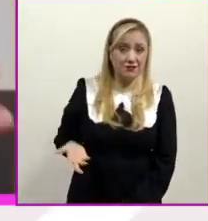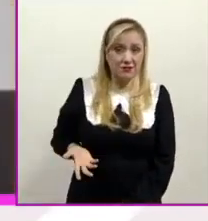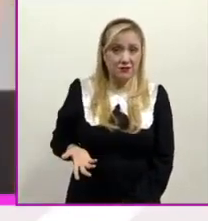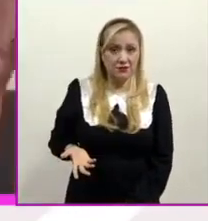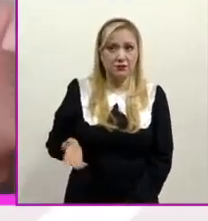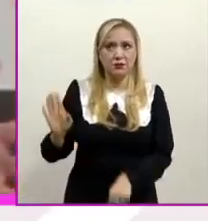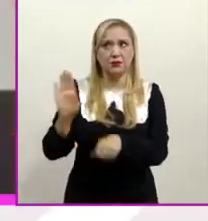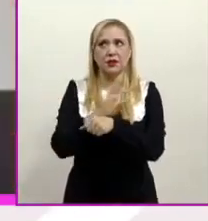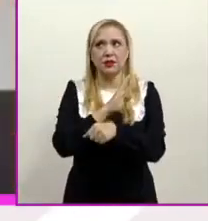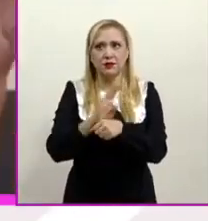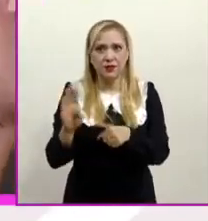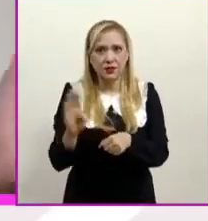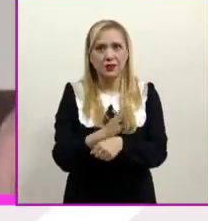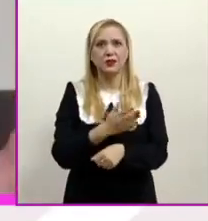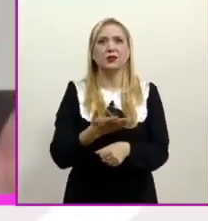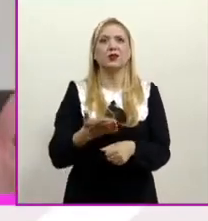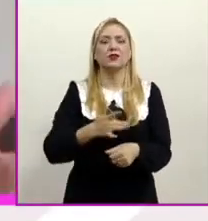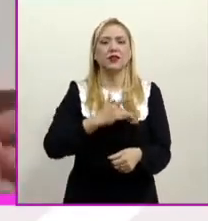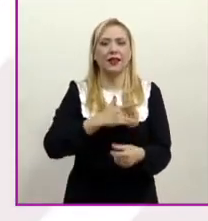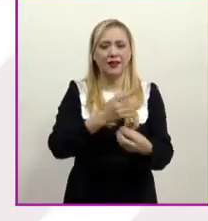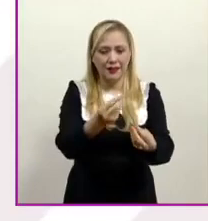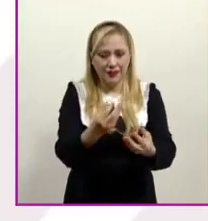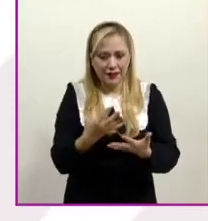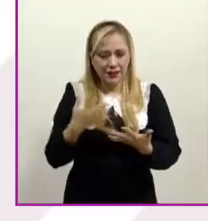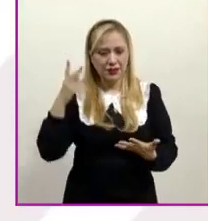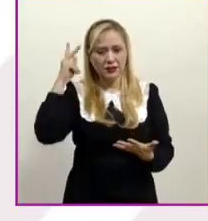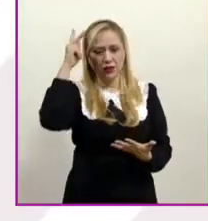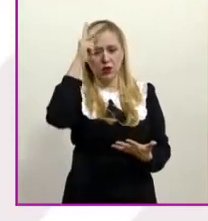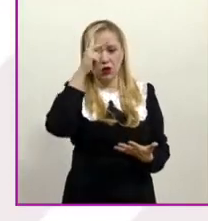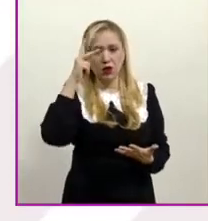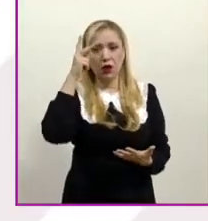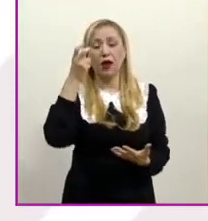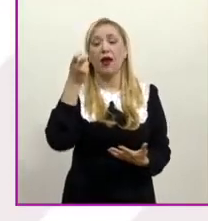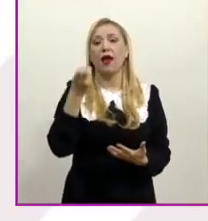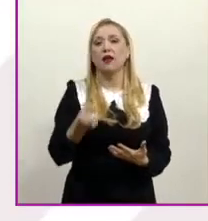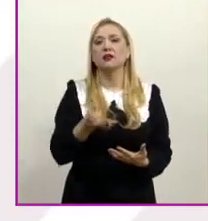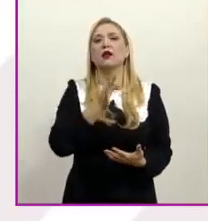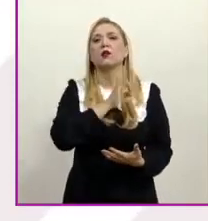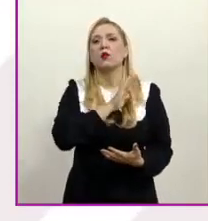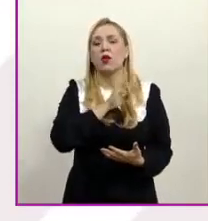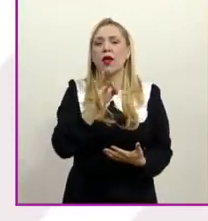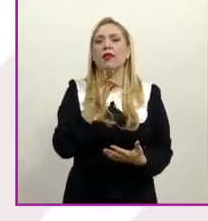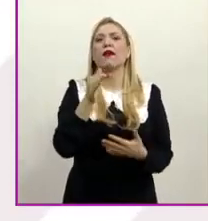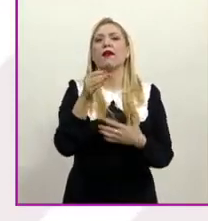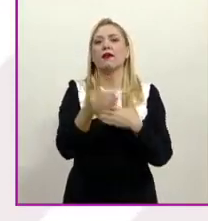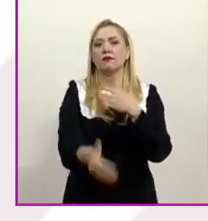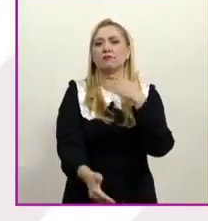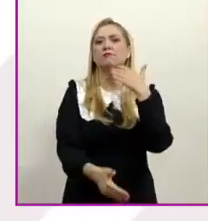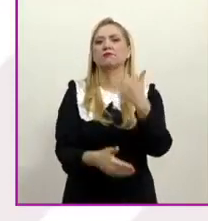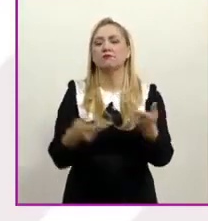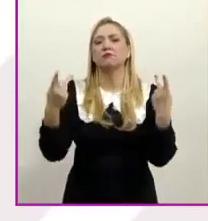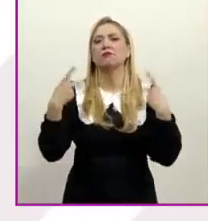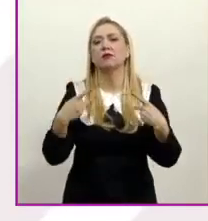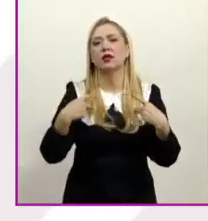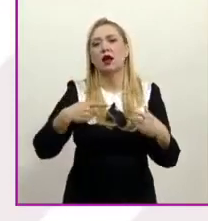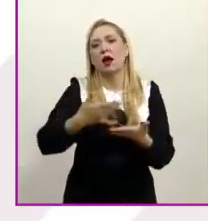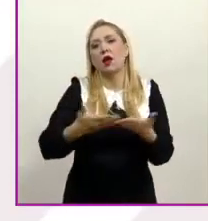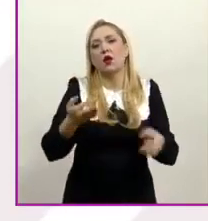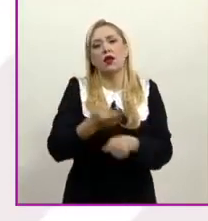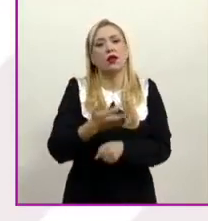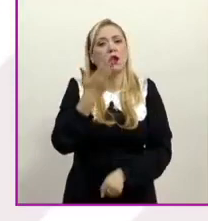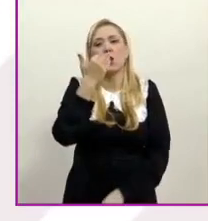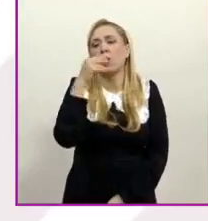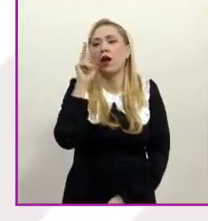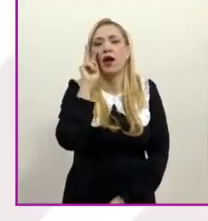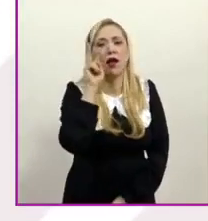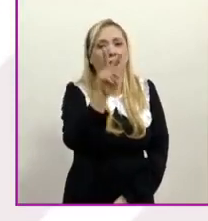beneficios emocionales, psicológicos, que esto puede proveer a las personas que hoy no están